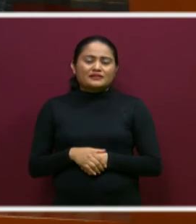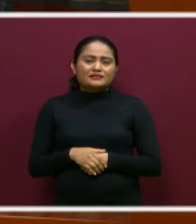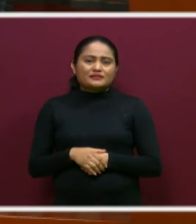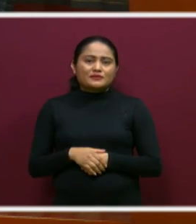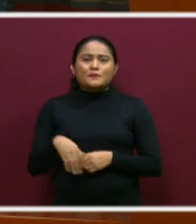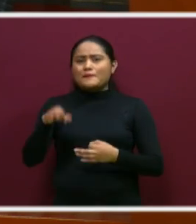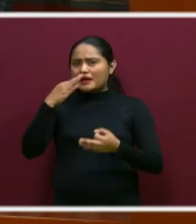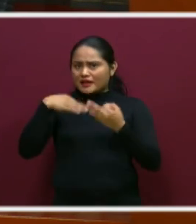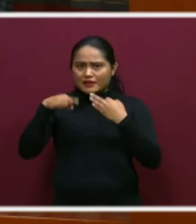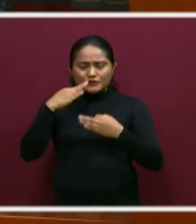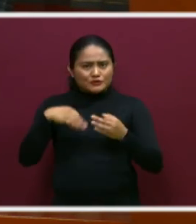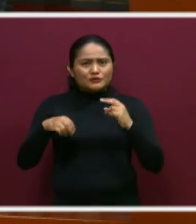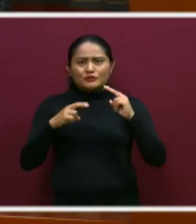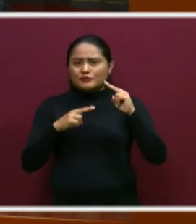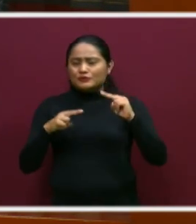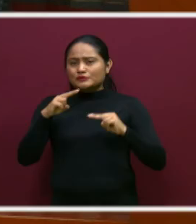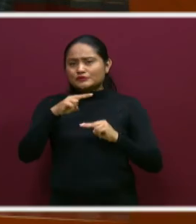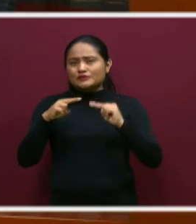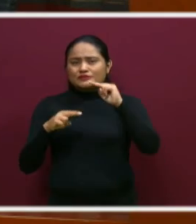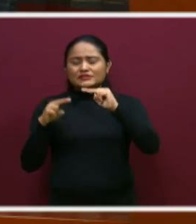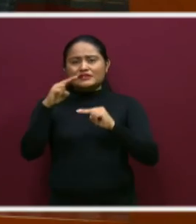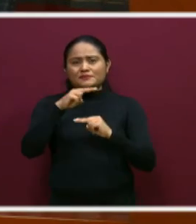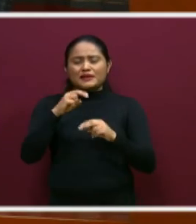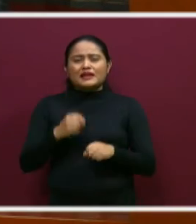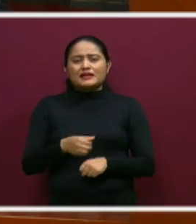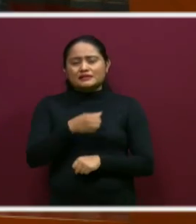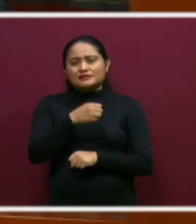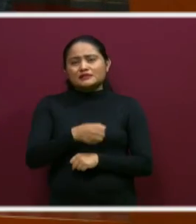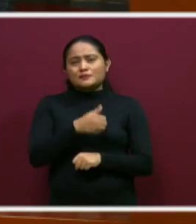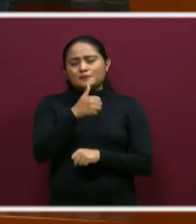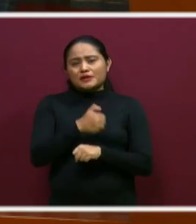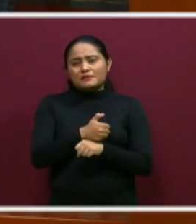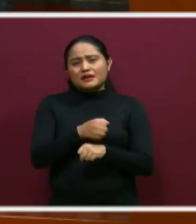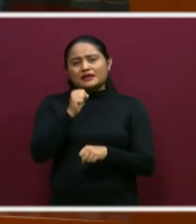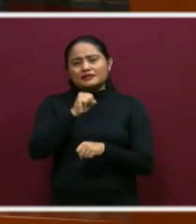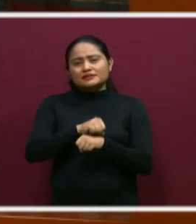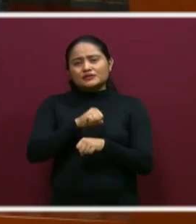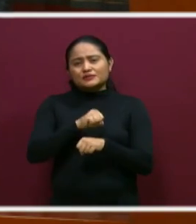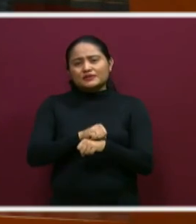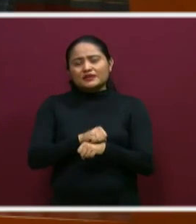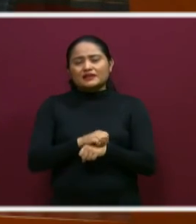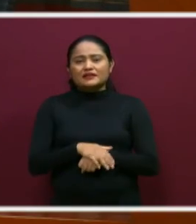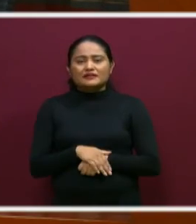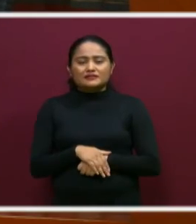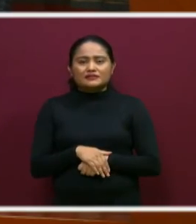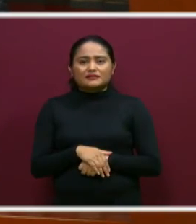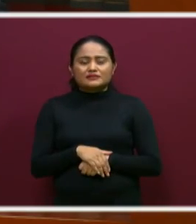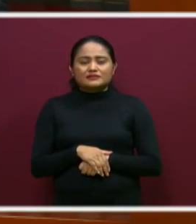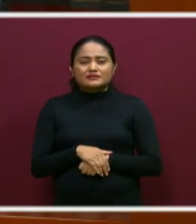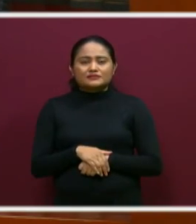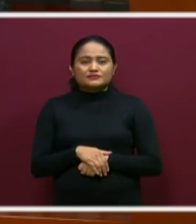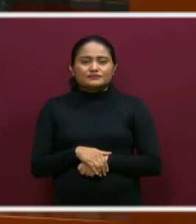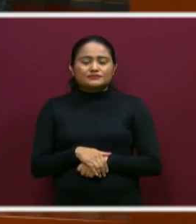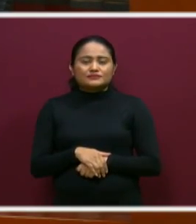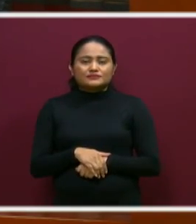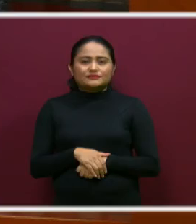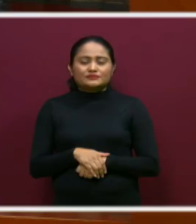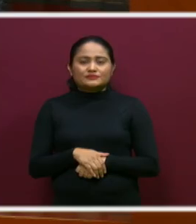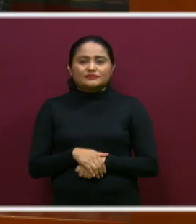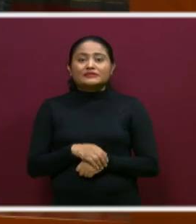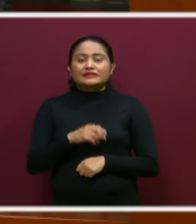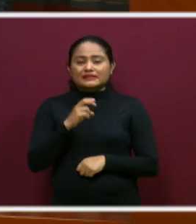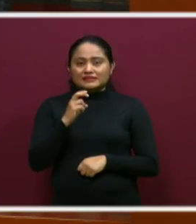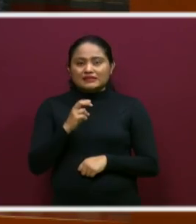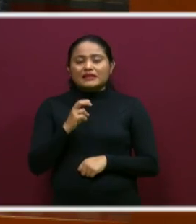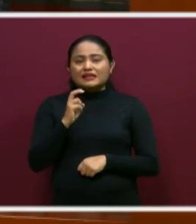primaria secundaria aproximadamente la dirección es de jose carlos alonso y la dramaturgia de salvador le mix esta obra de